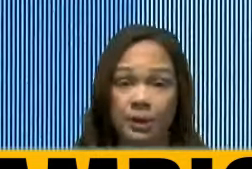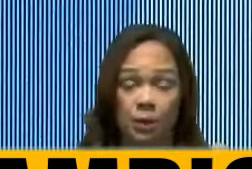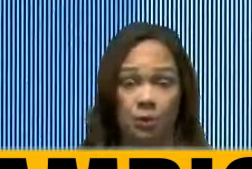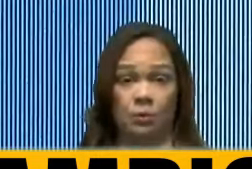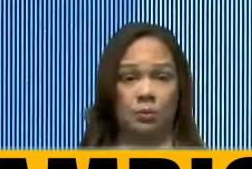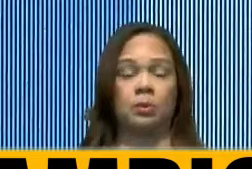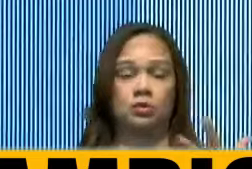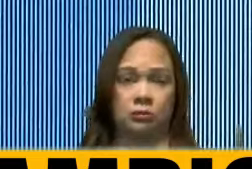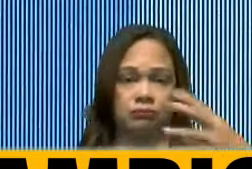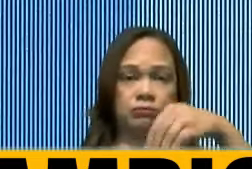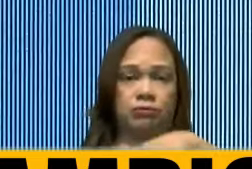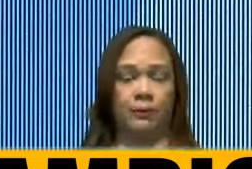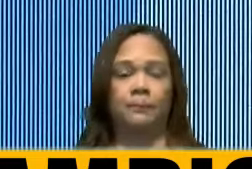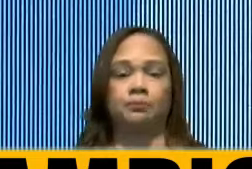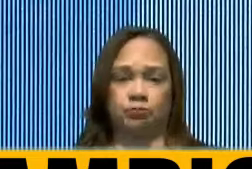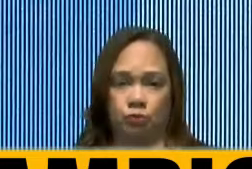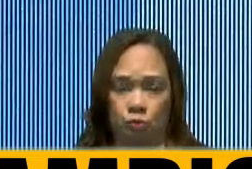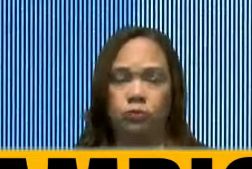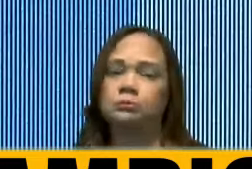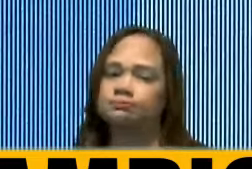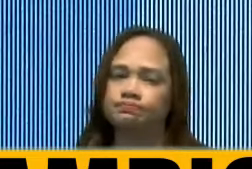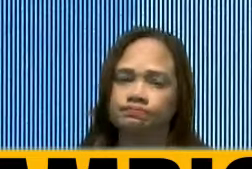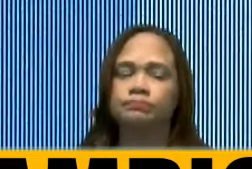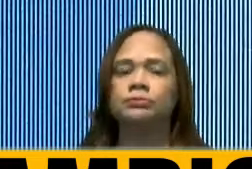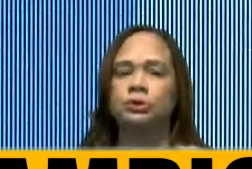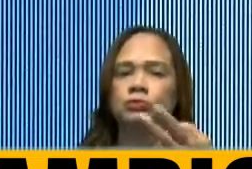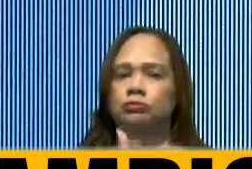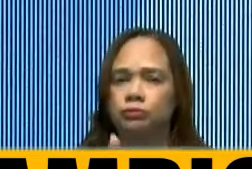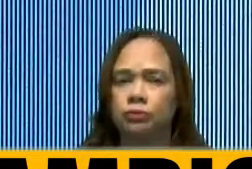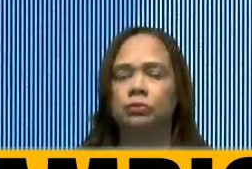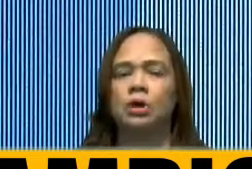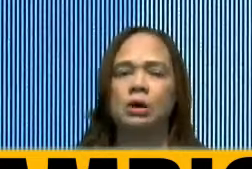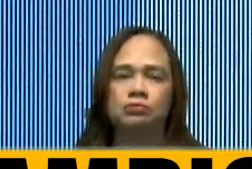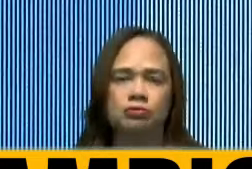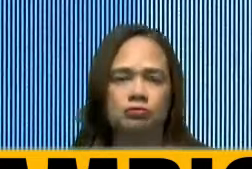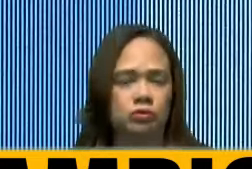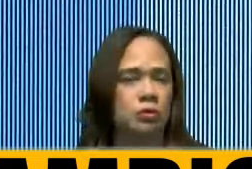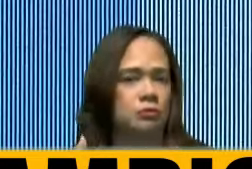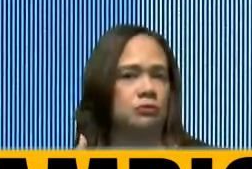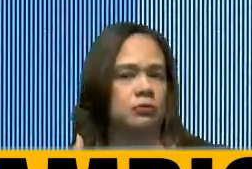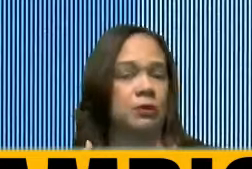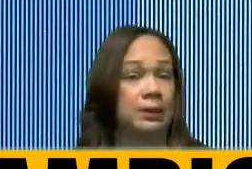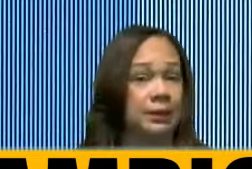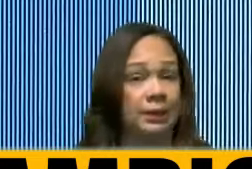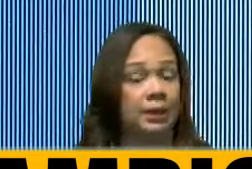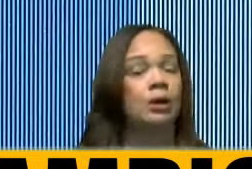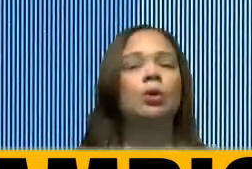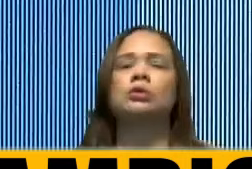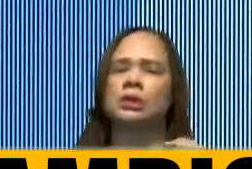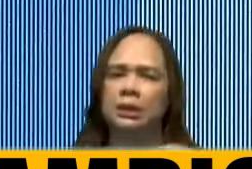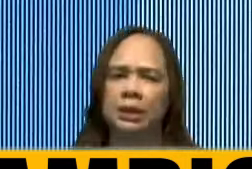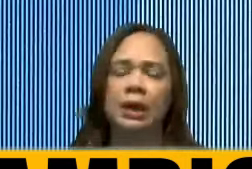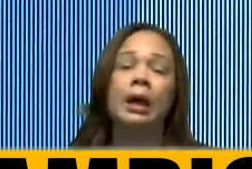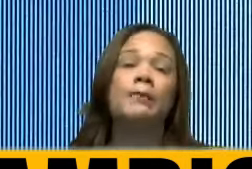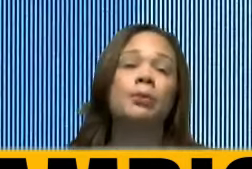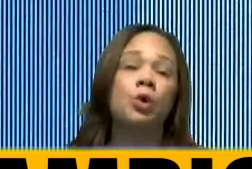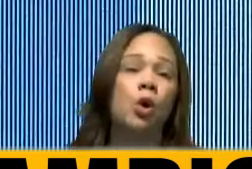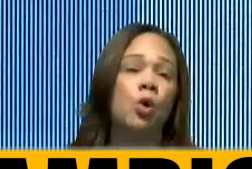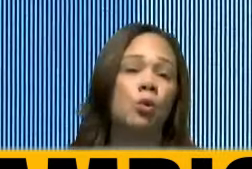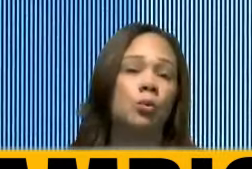está fusionado y está trabajando y se han hecho los ahorros de lugar eliminamos otras instituciones como Proc